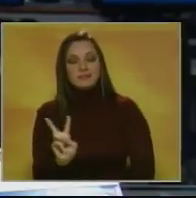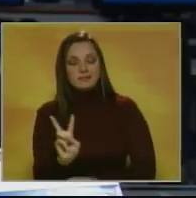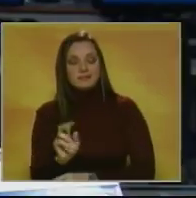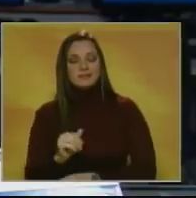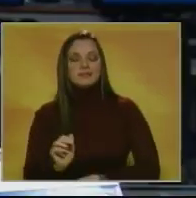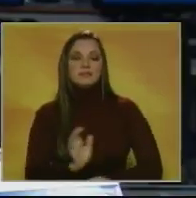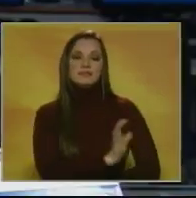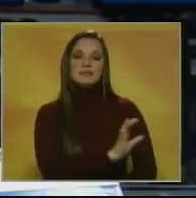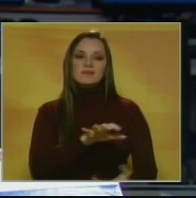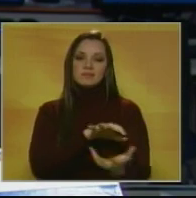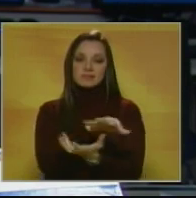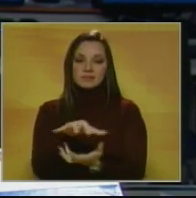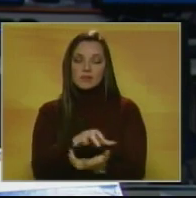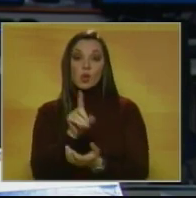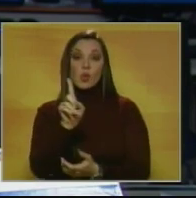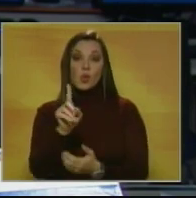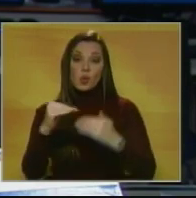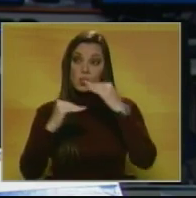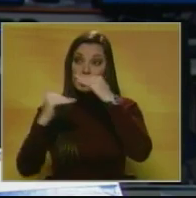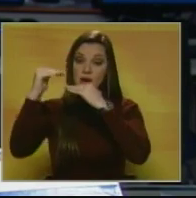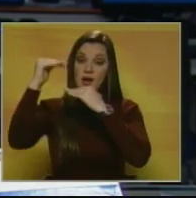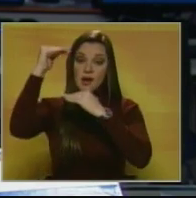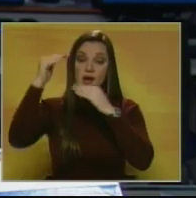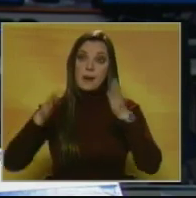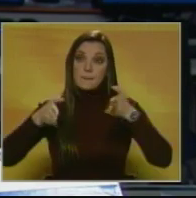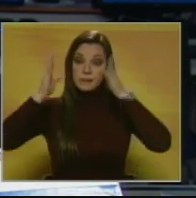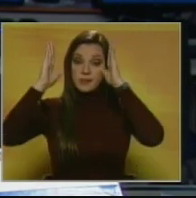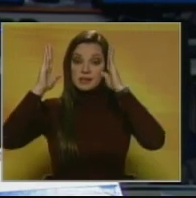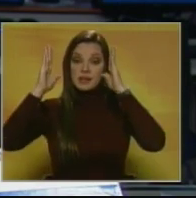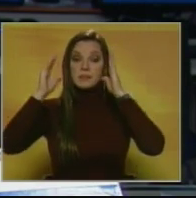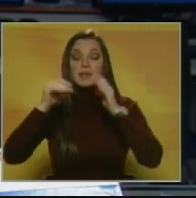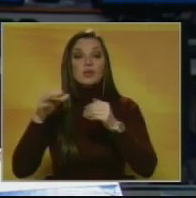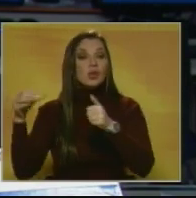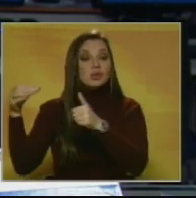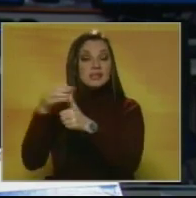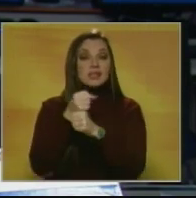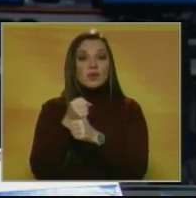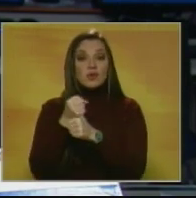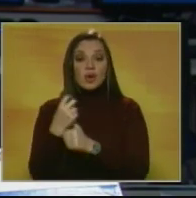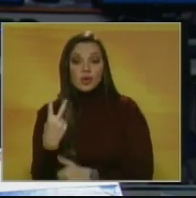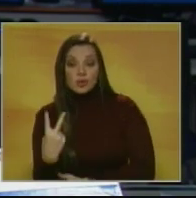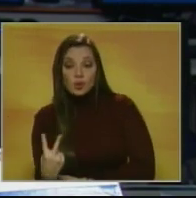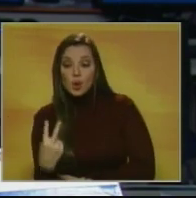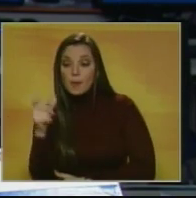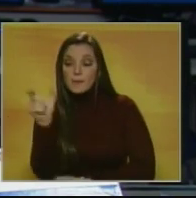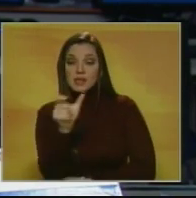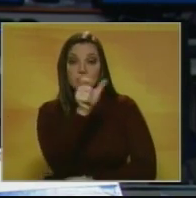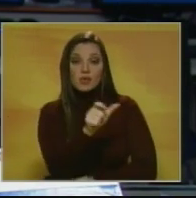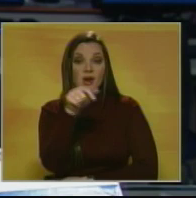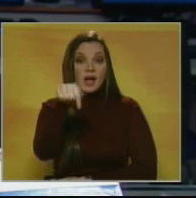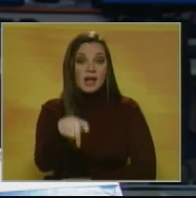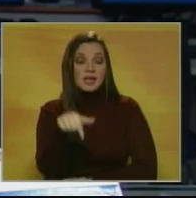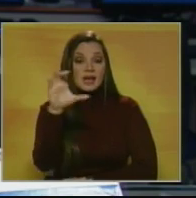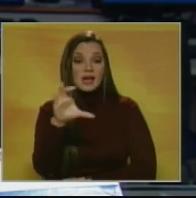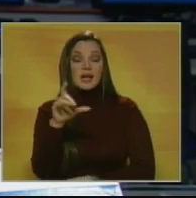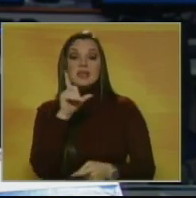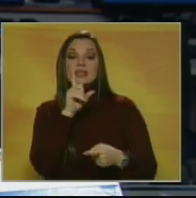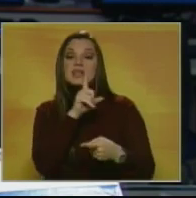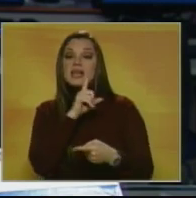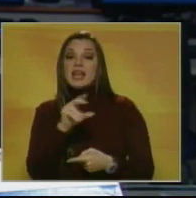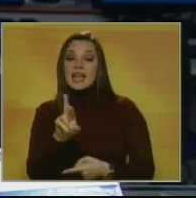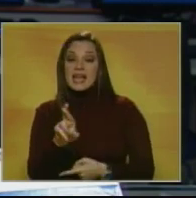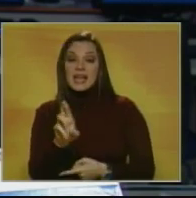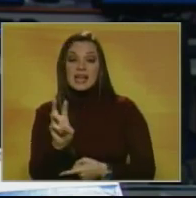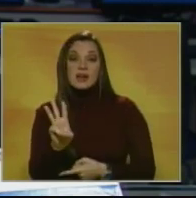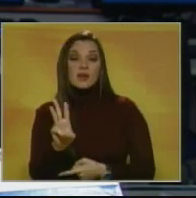de sucesos, en un apartamento en Bellomonte, aquí en Caracas, fueron localizados 2 cadáveres. Las autoridades los identificaron como Erwin Márquez,